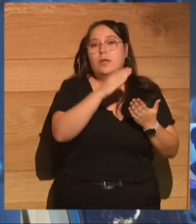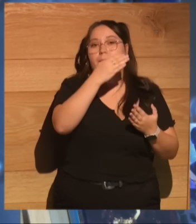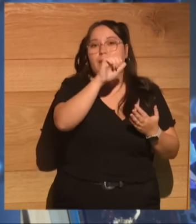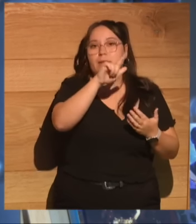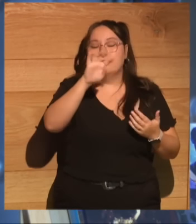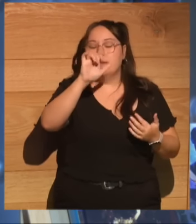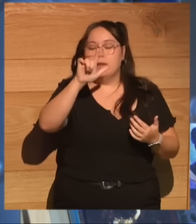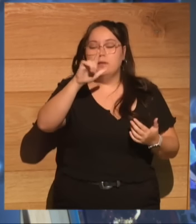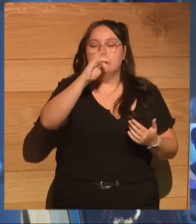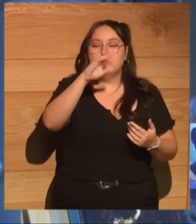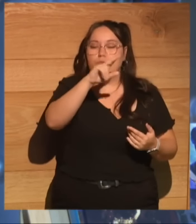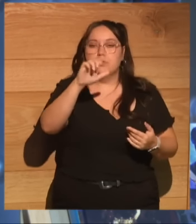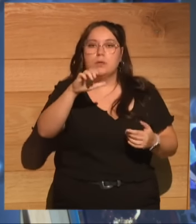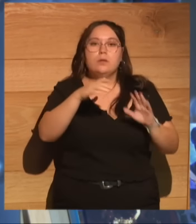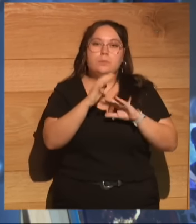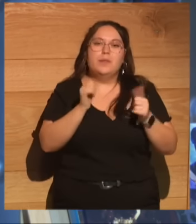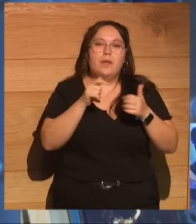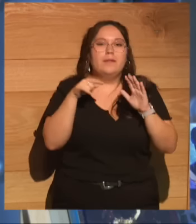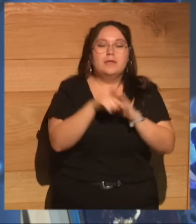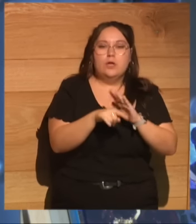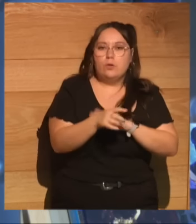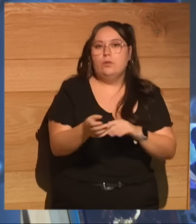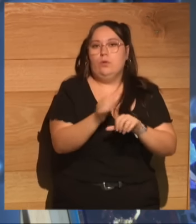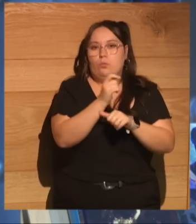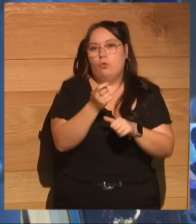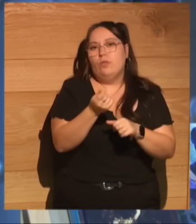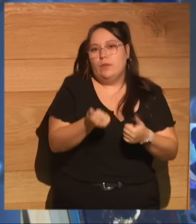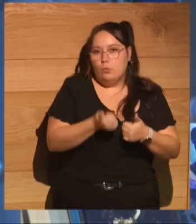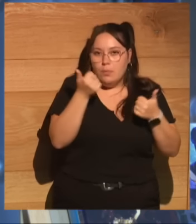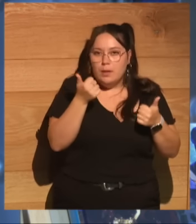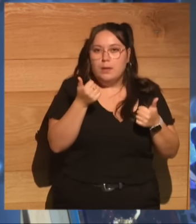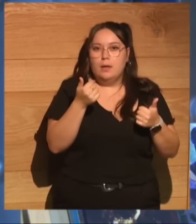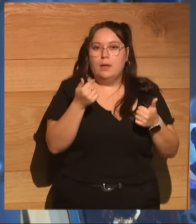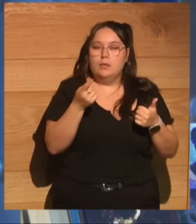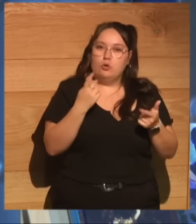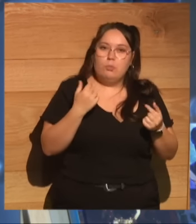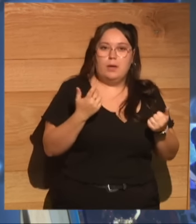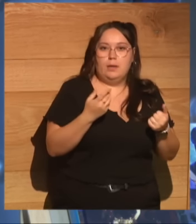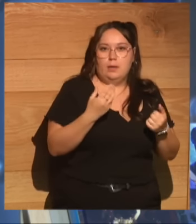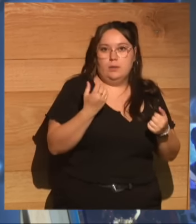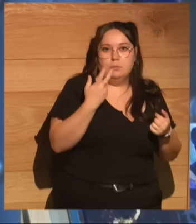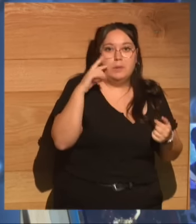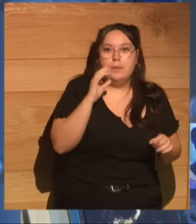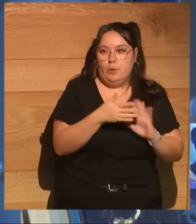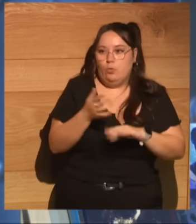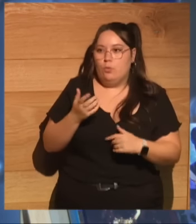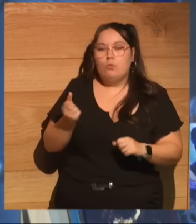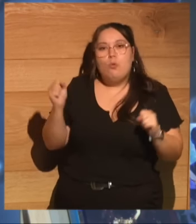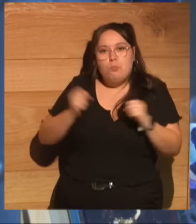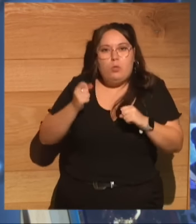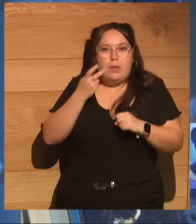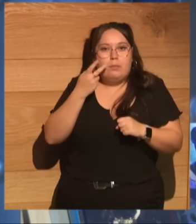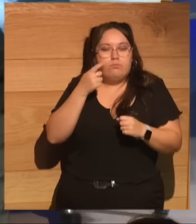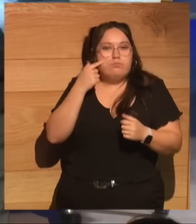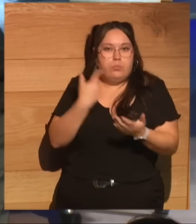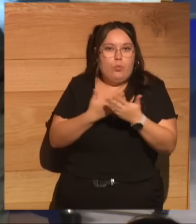sí, veremos que puede empezar a desarrollar esto con algo más de dinero y cada vez más pericia, pero demuestra madurez prontísimo, Daniel